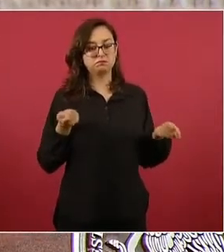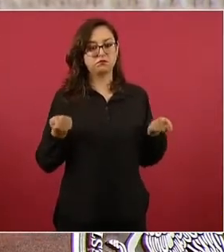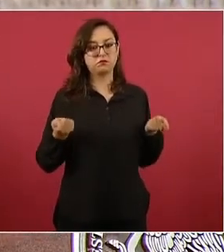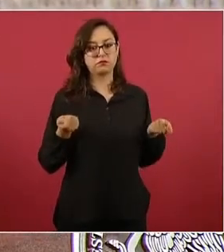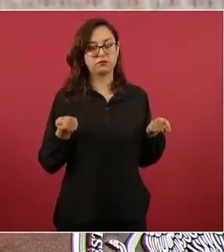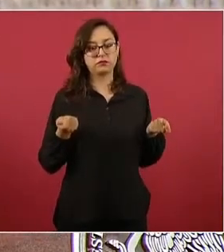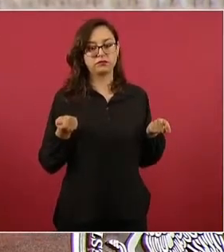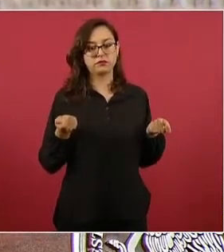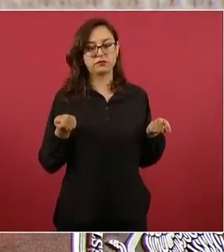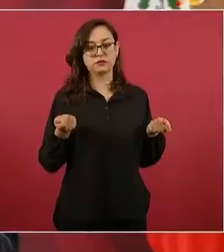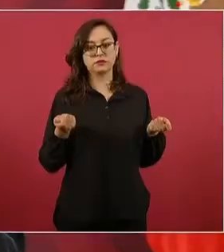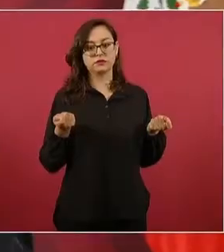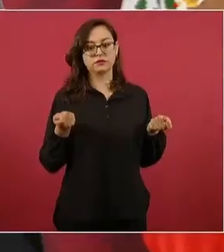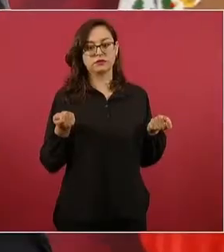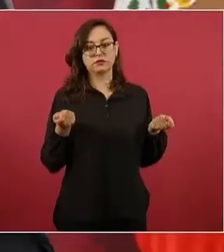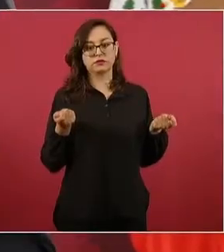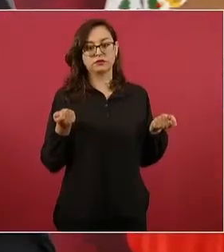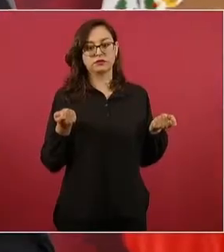Los